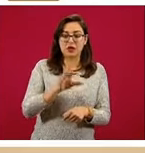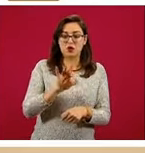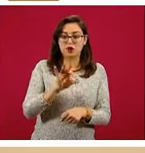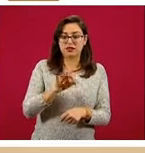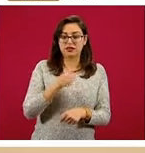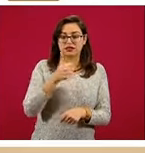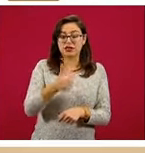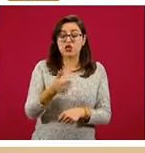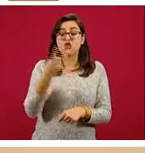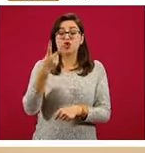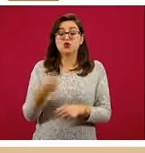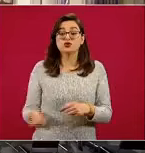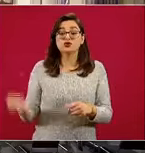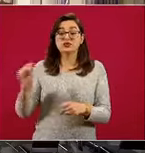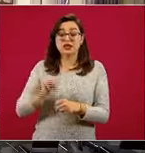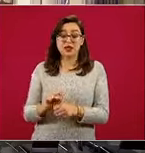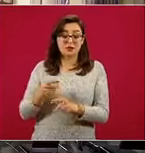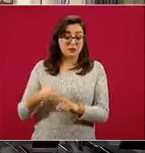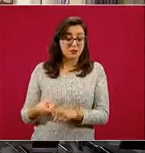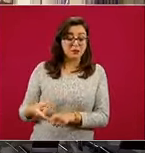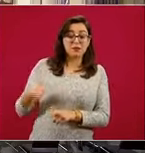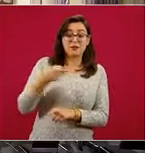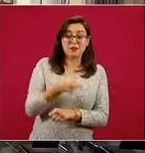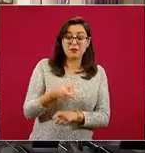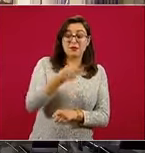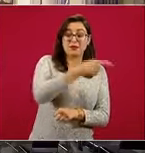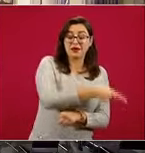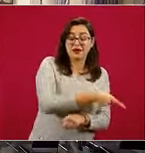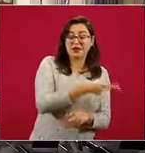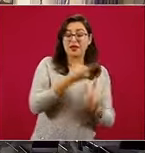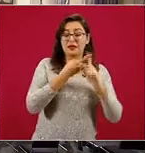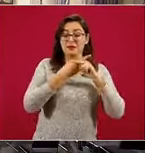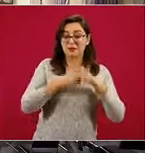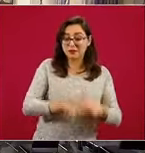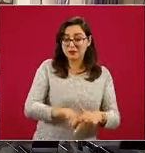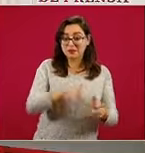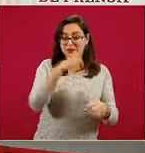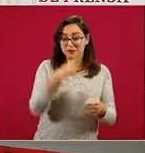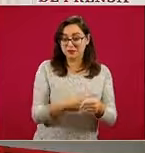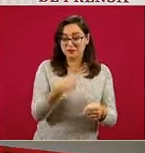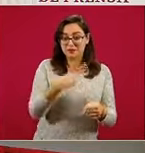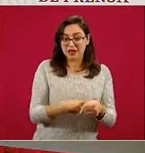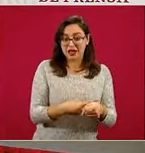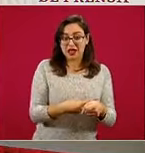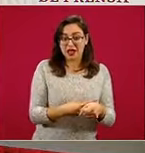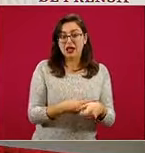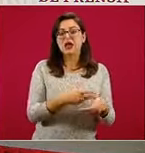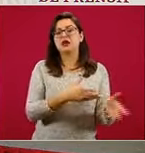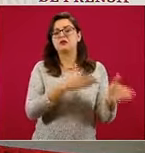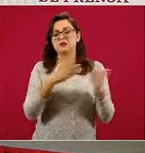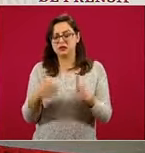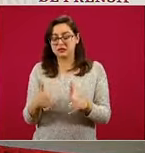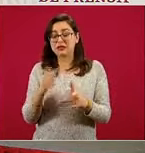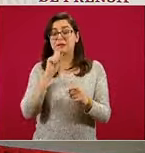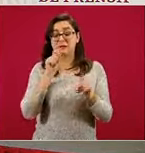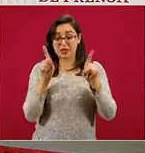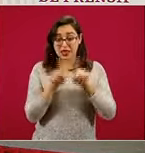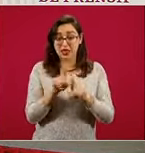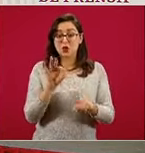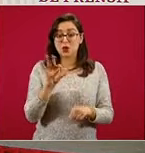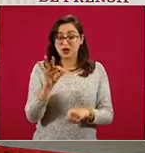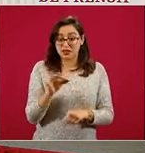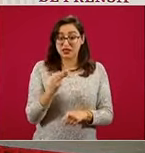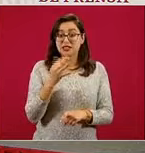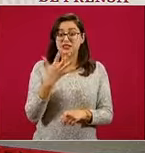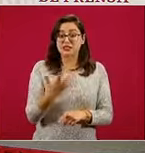Son personas que iniciaron con la enfermedad hace 2 semanas. Y aún así tenemos personas en la semana 45, muchas menos en la